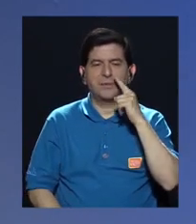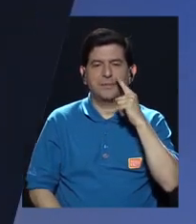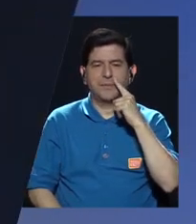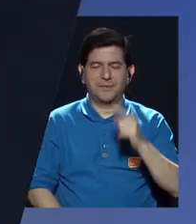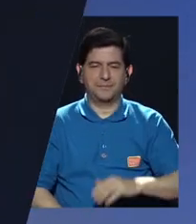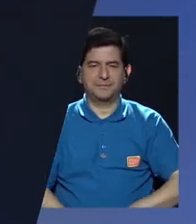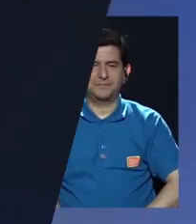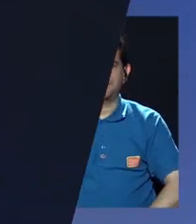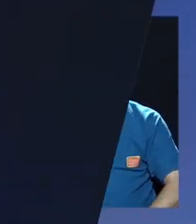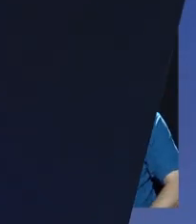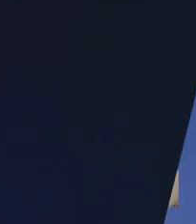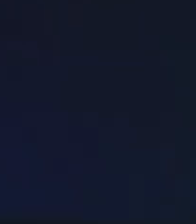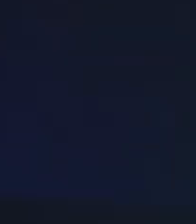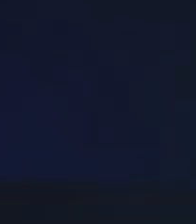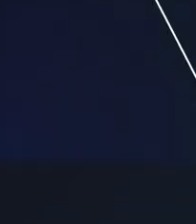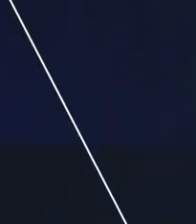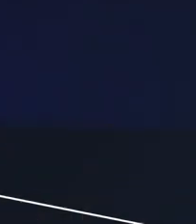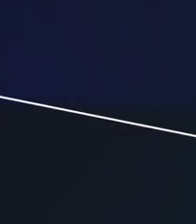padre.